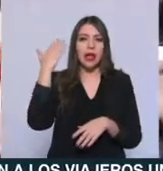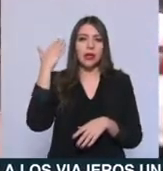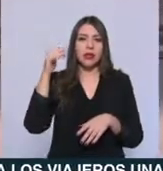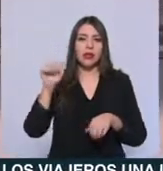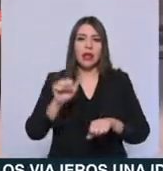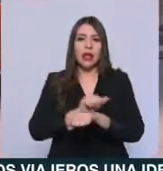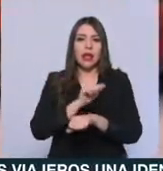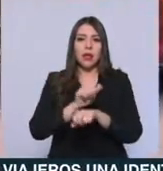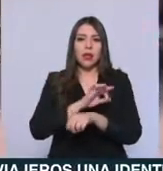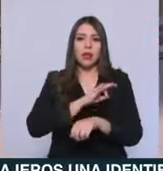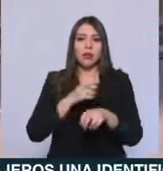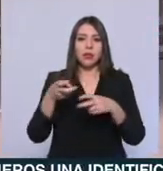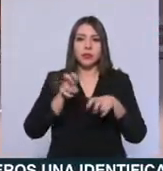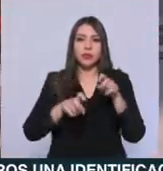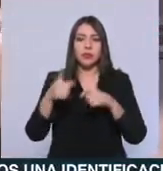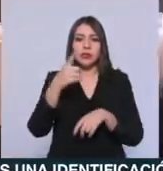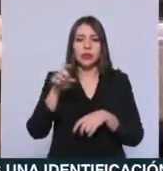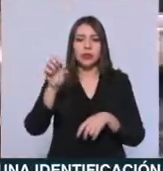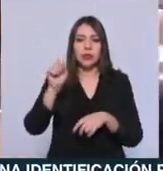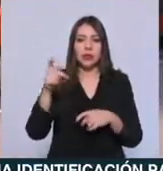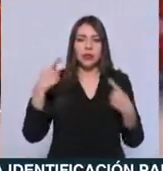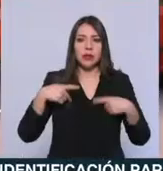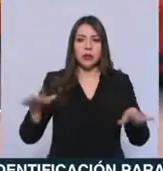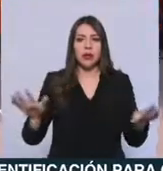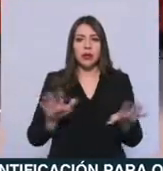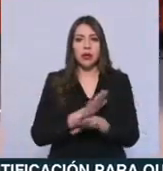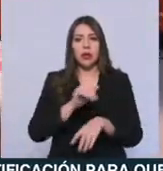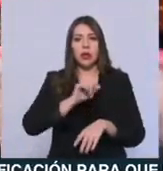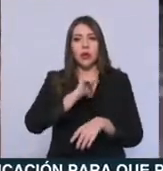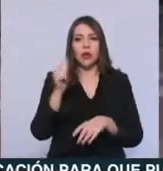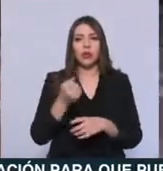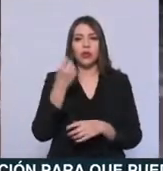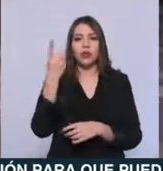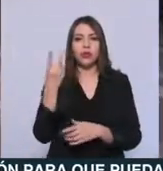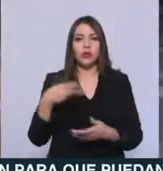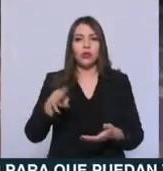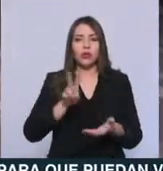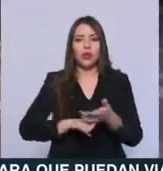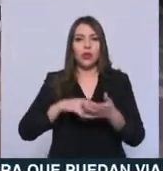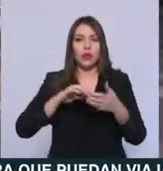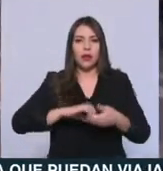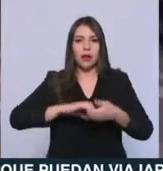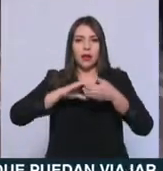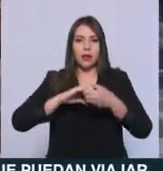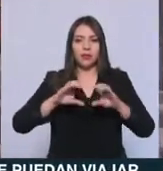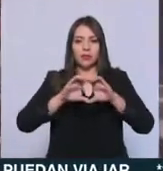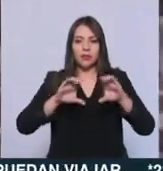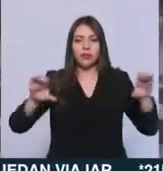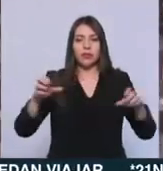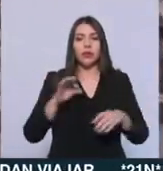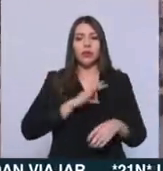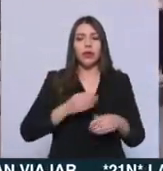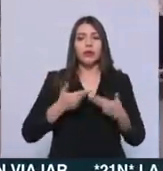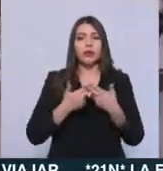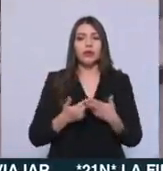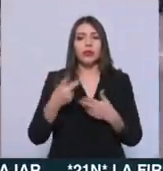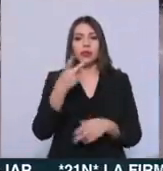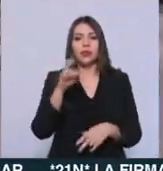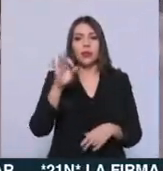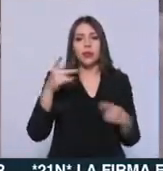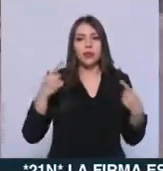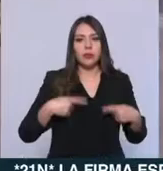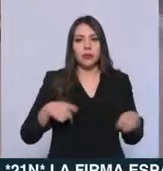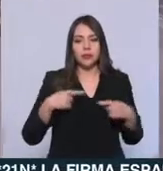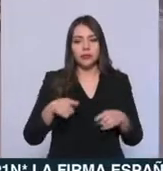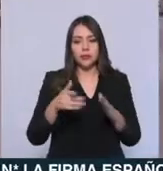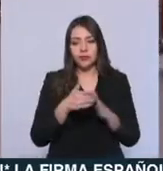con capacidad para 160 personas a los biarticulados para 240 personas, al bus de 12 metros